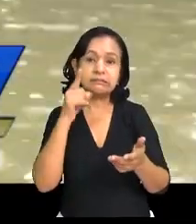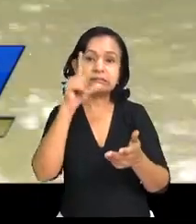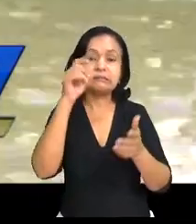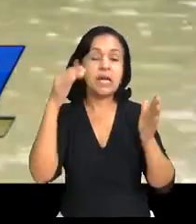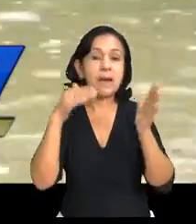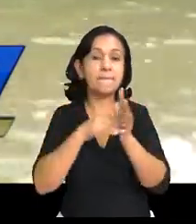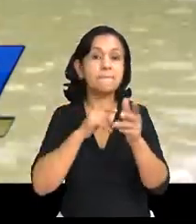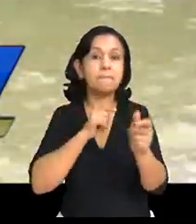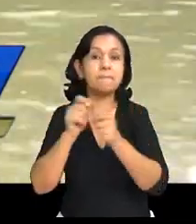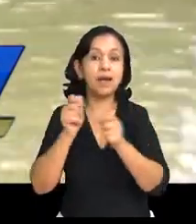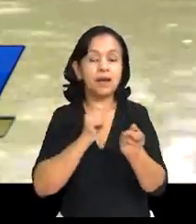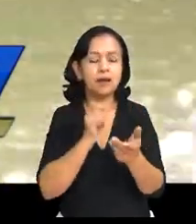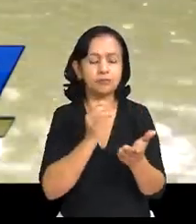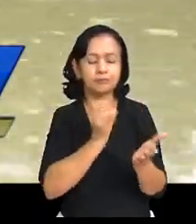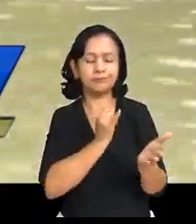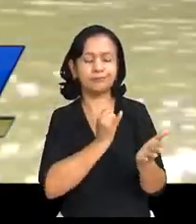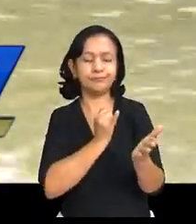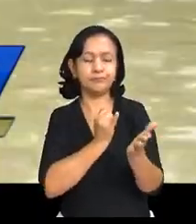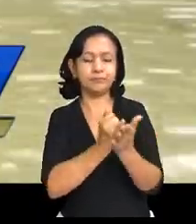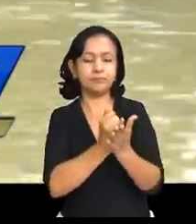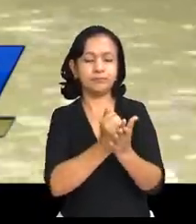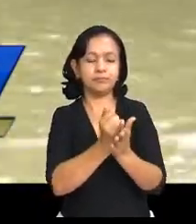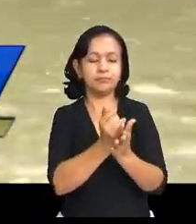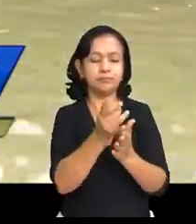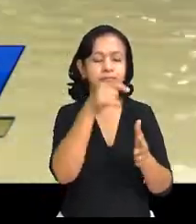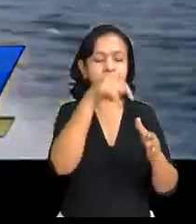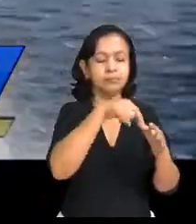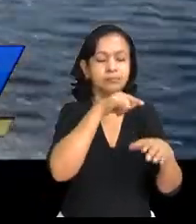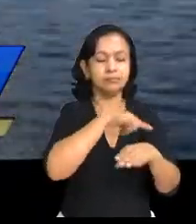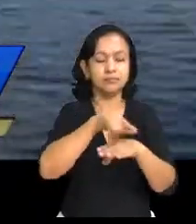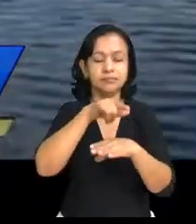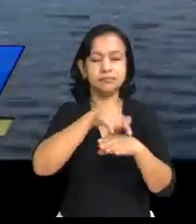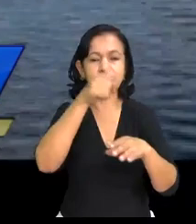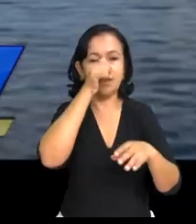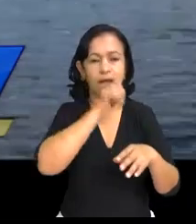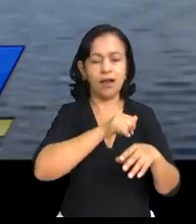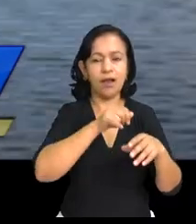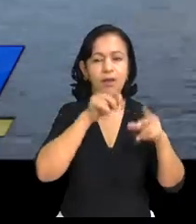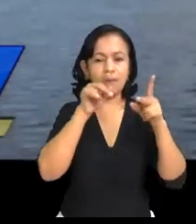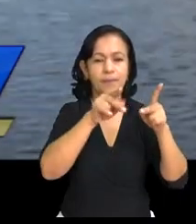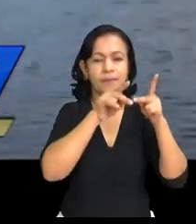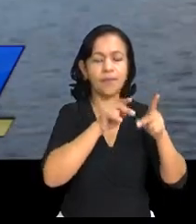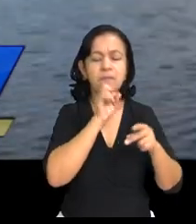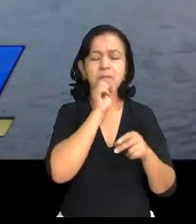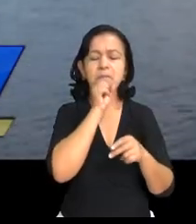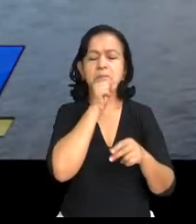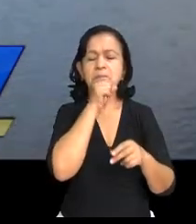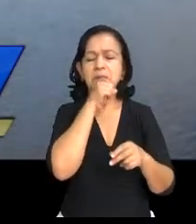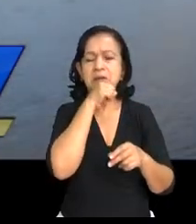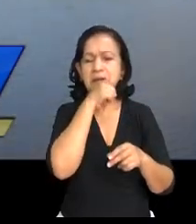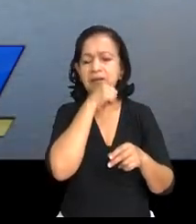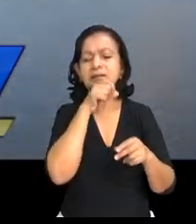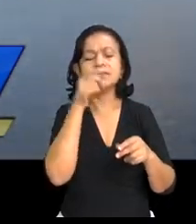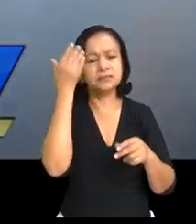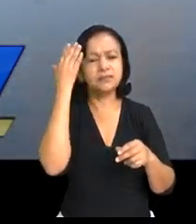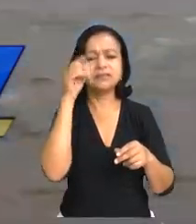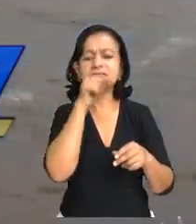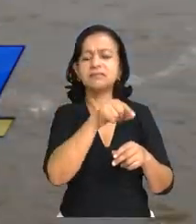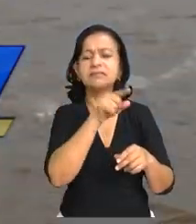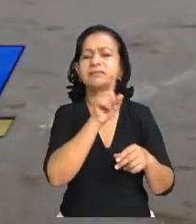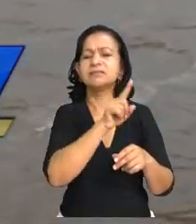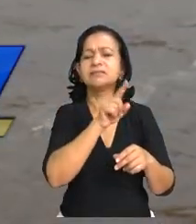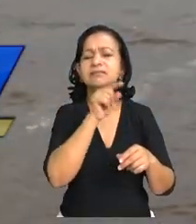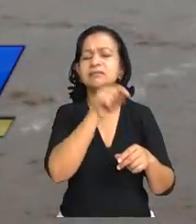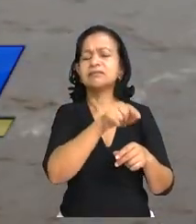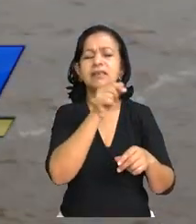$10,000. Es un estudio hidrogeológico para buscar el agua. Ahí viene el chamán, ya el viejito ahí de la comunidad ya sabía dónde. No, dice, eso